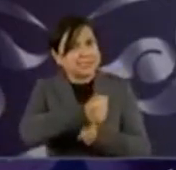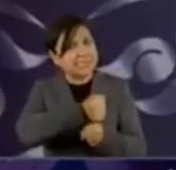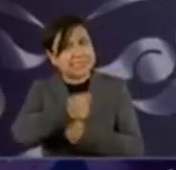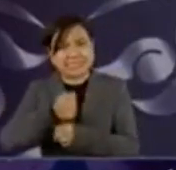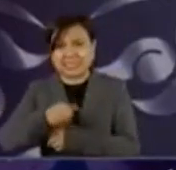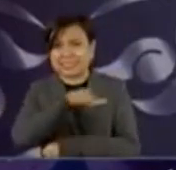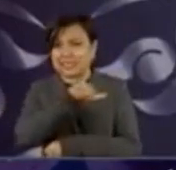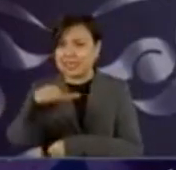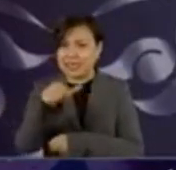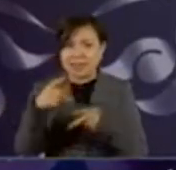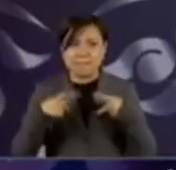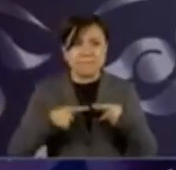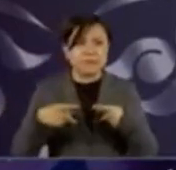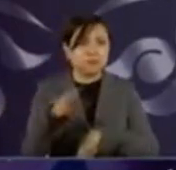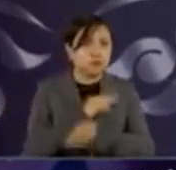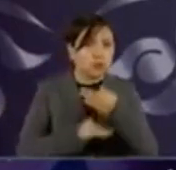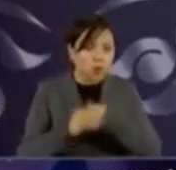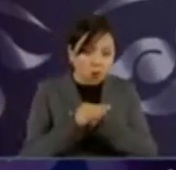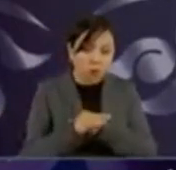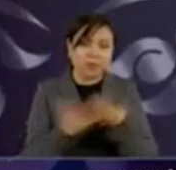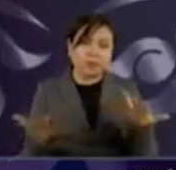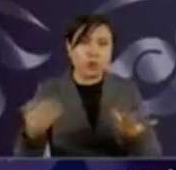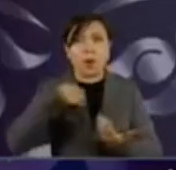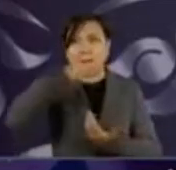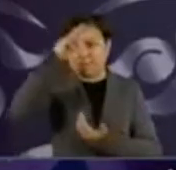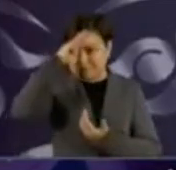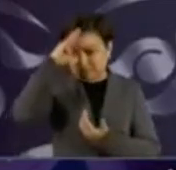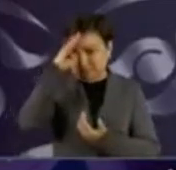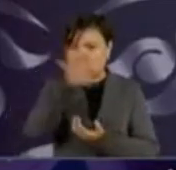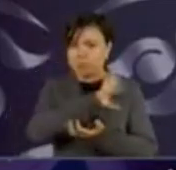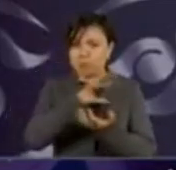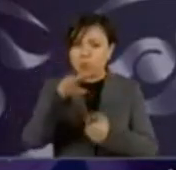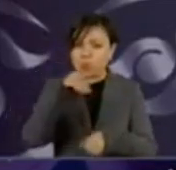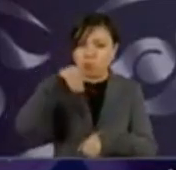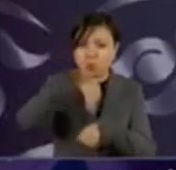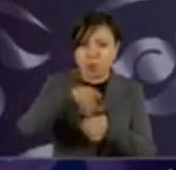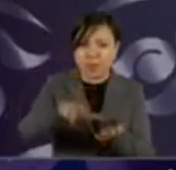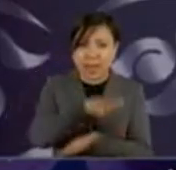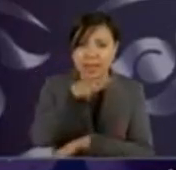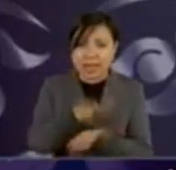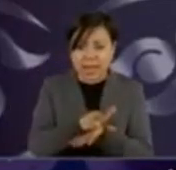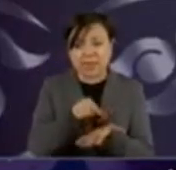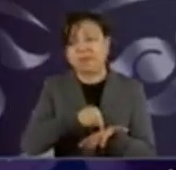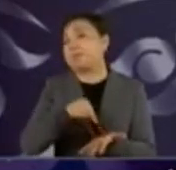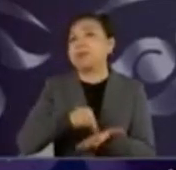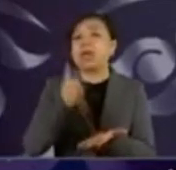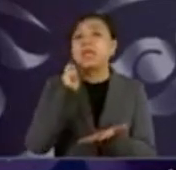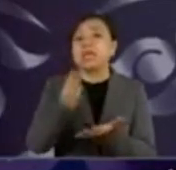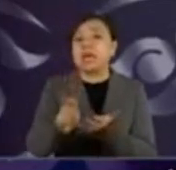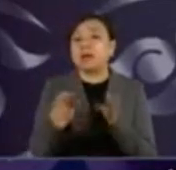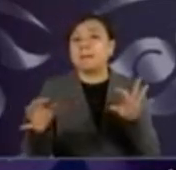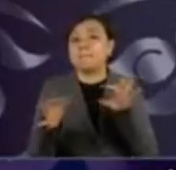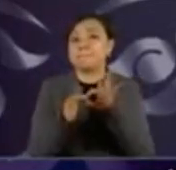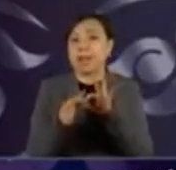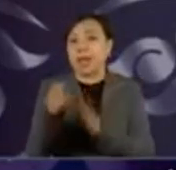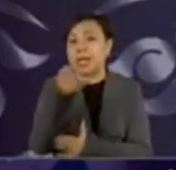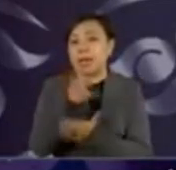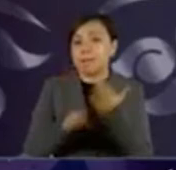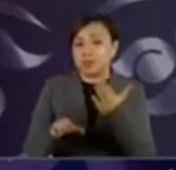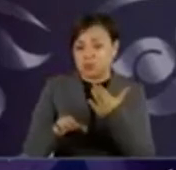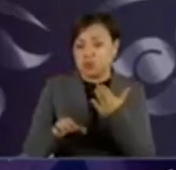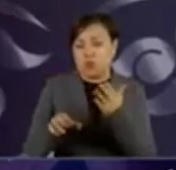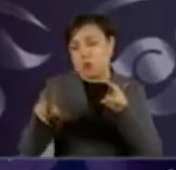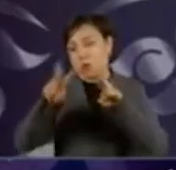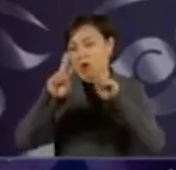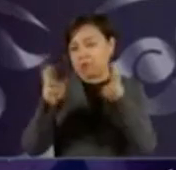pueda tener una ley en la parte que tiene que ver con el capítulo de administración